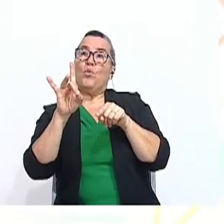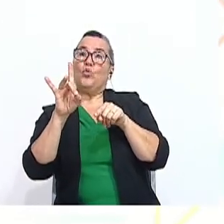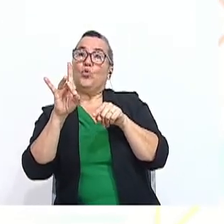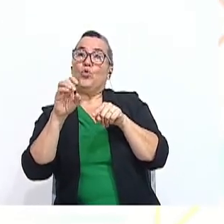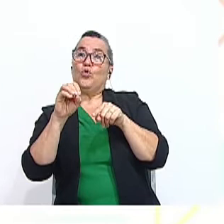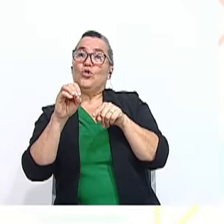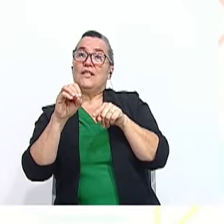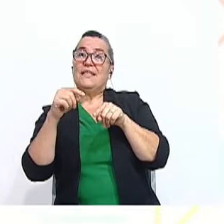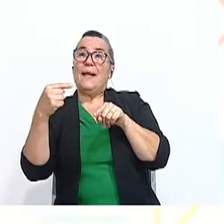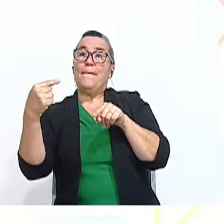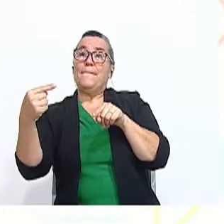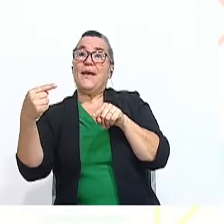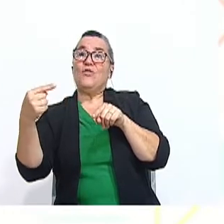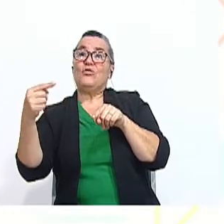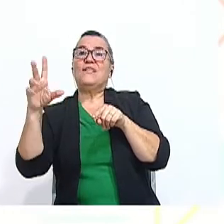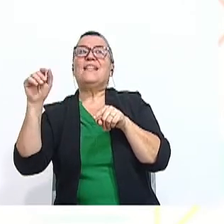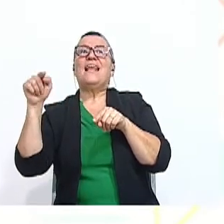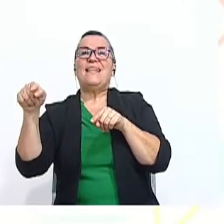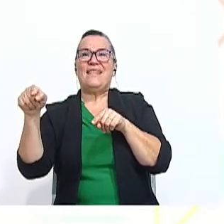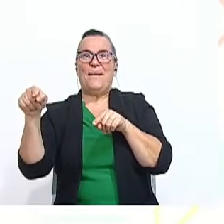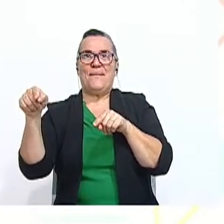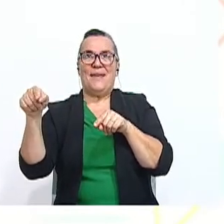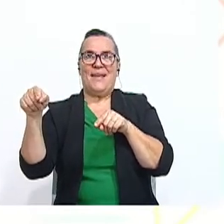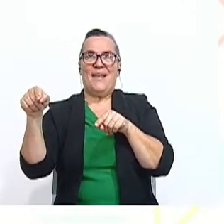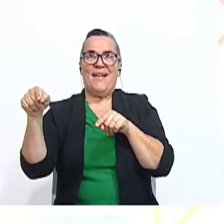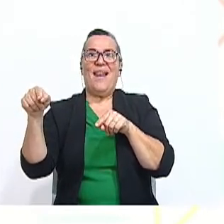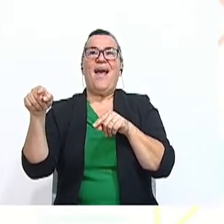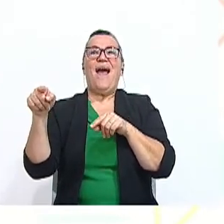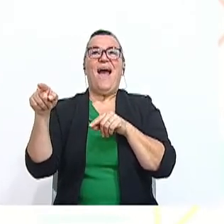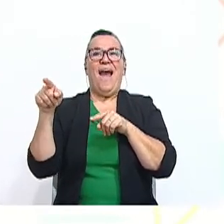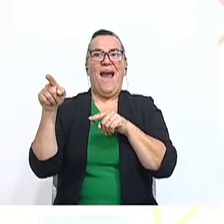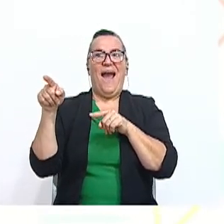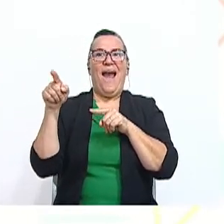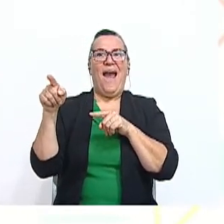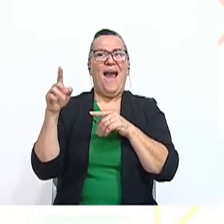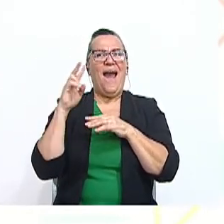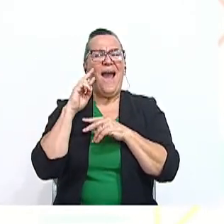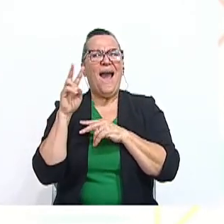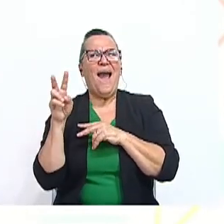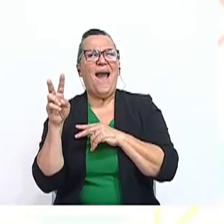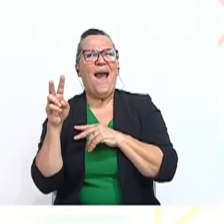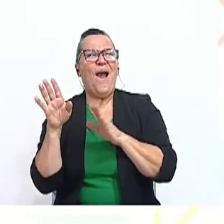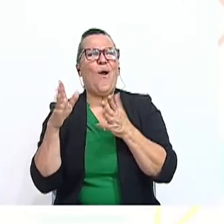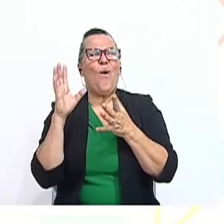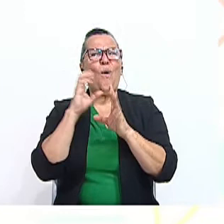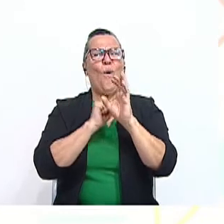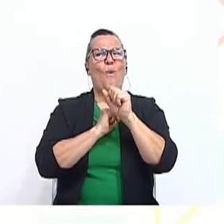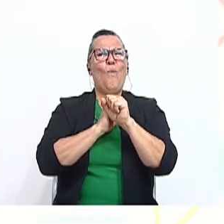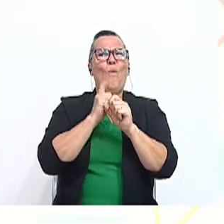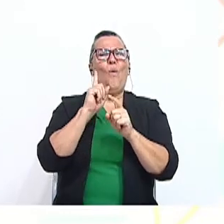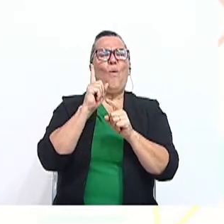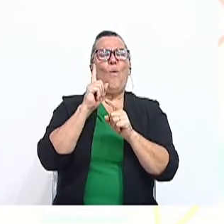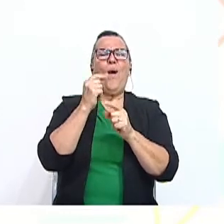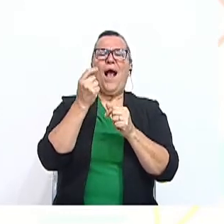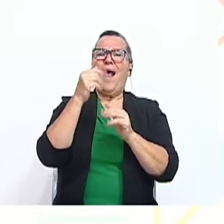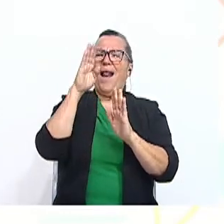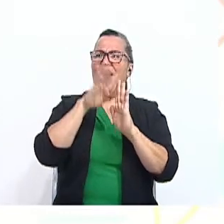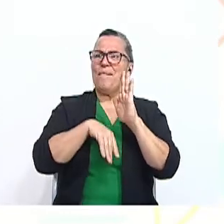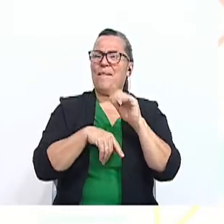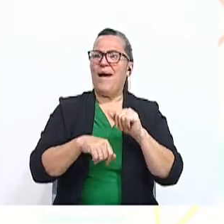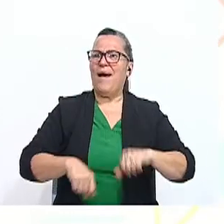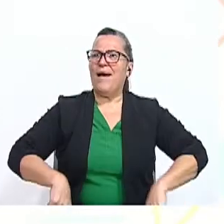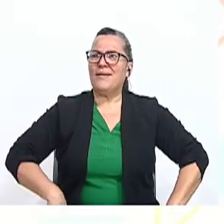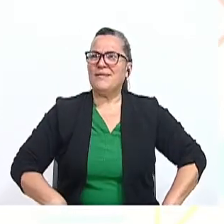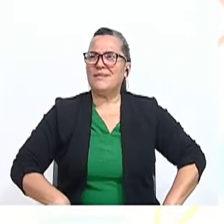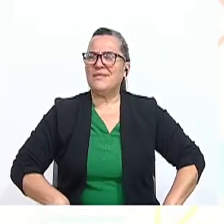a 0,80 menos 30.000. ¿Y cómo nos damos cuenta cuál nos da el precio más bajo? ¿Qué